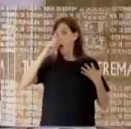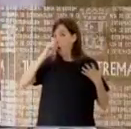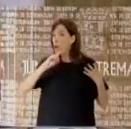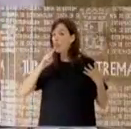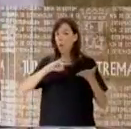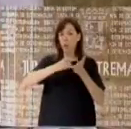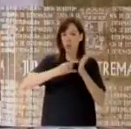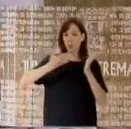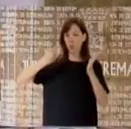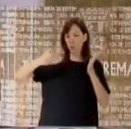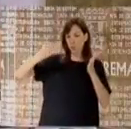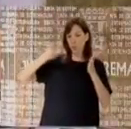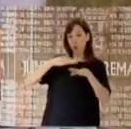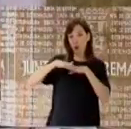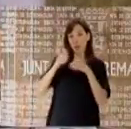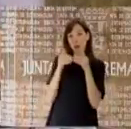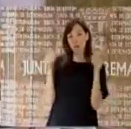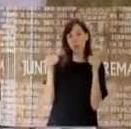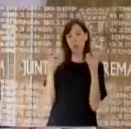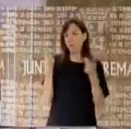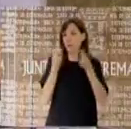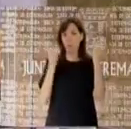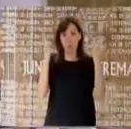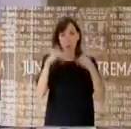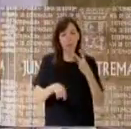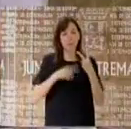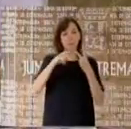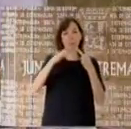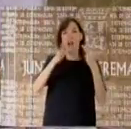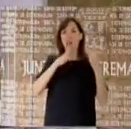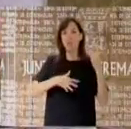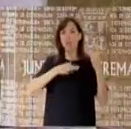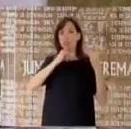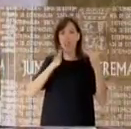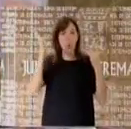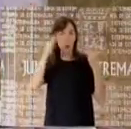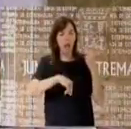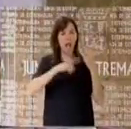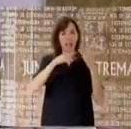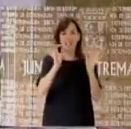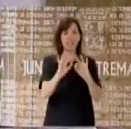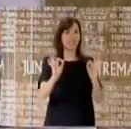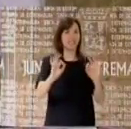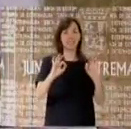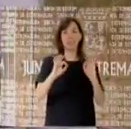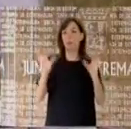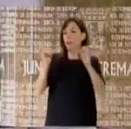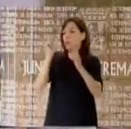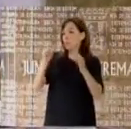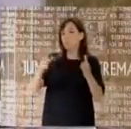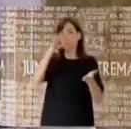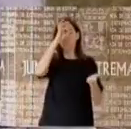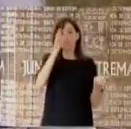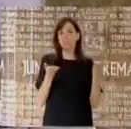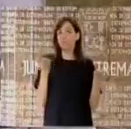No tenía presupuesto, el agua no llegaba a la parcela, no había nada, no se había hecho con la comunidad de regantes, nadie sabía nada.